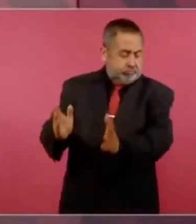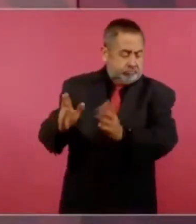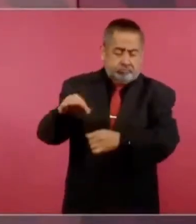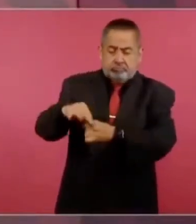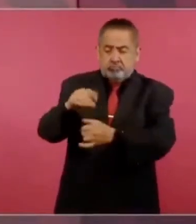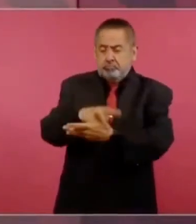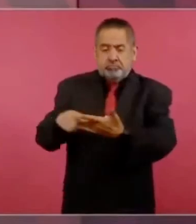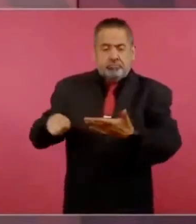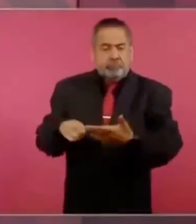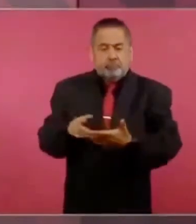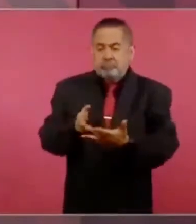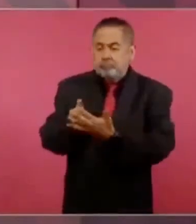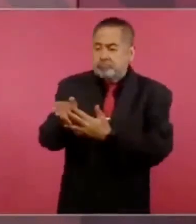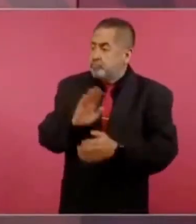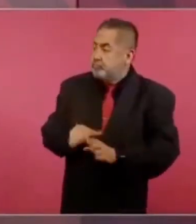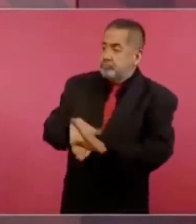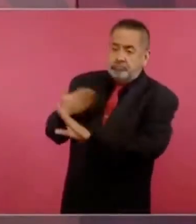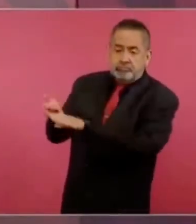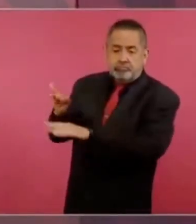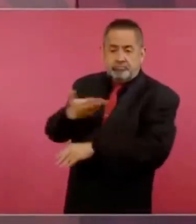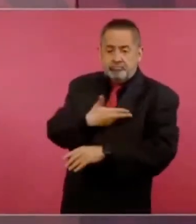en la elección en contra mía.